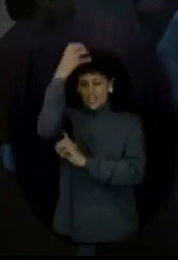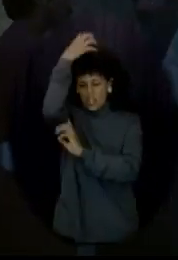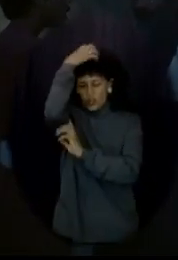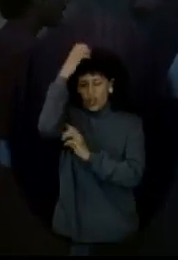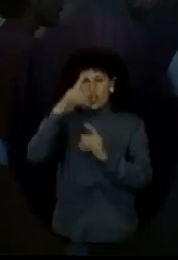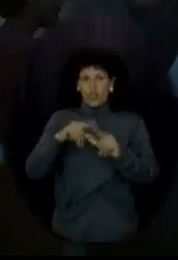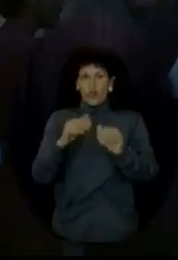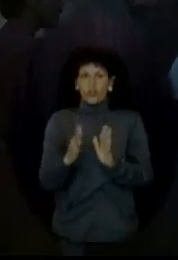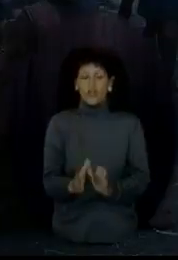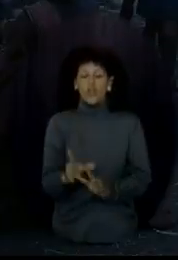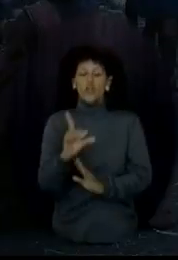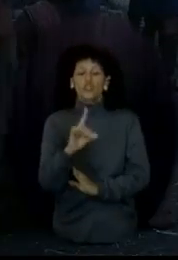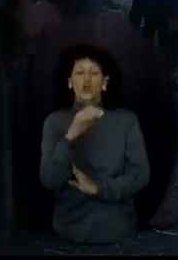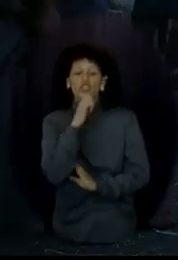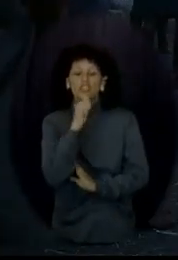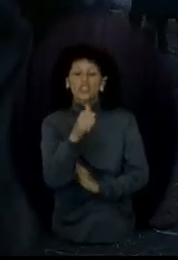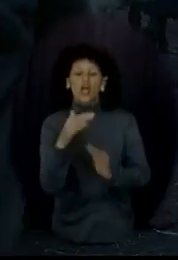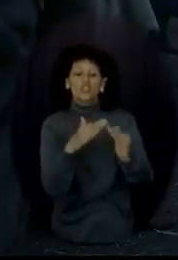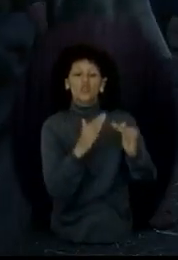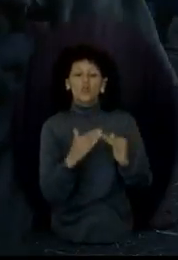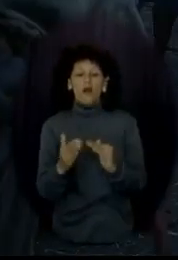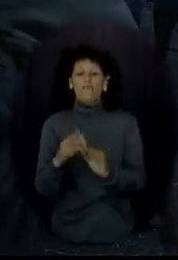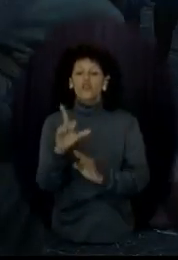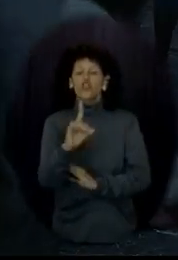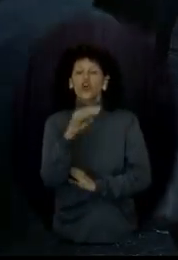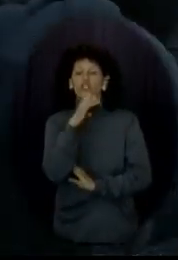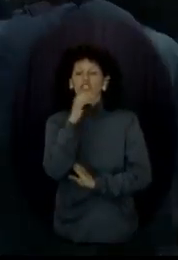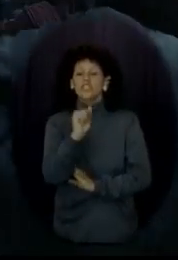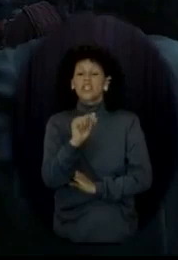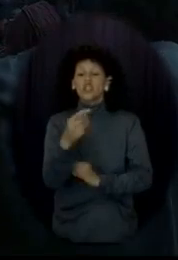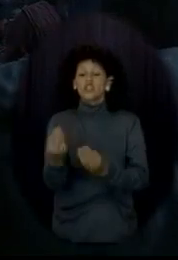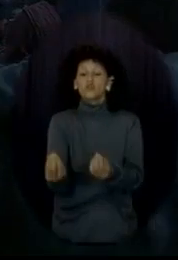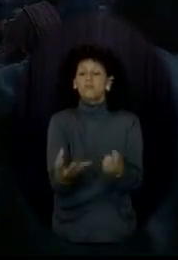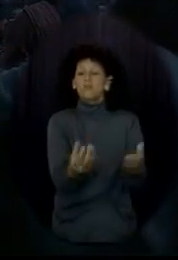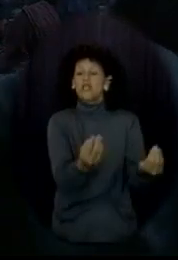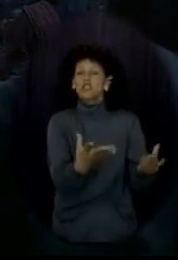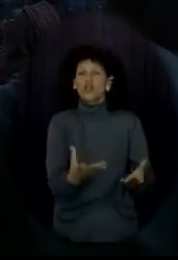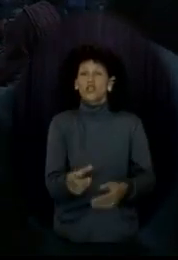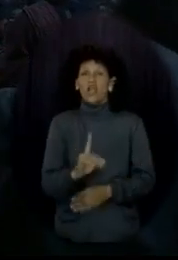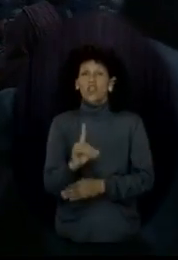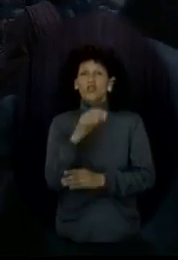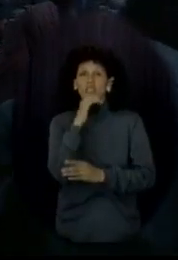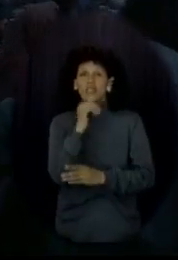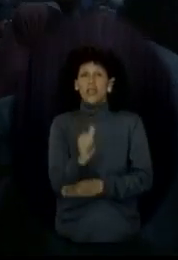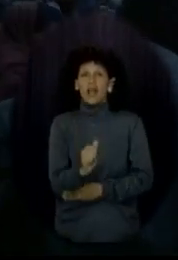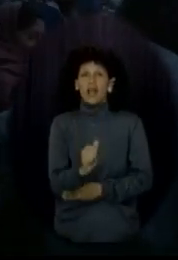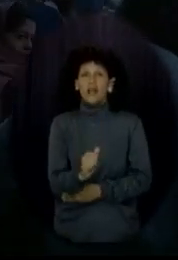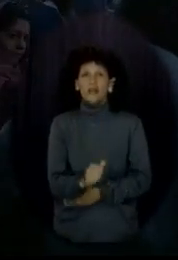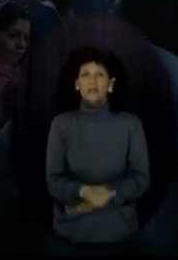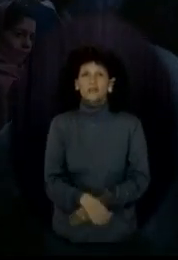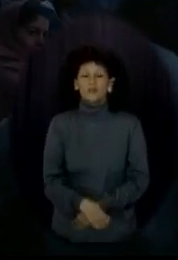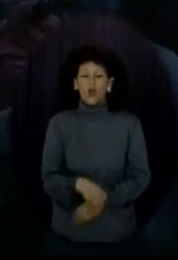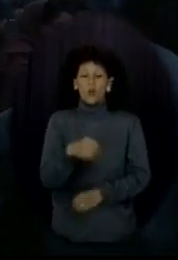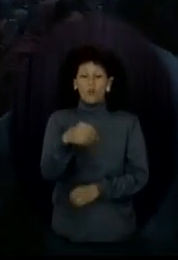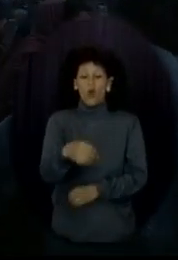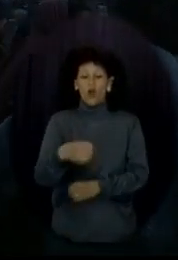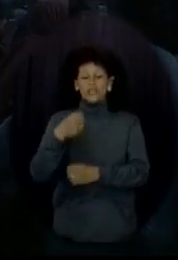¡Dinos lo que va a suceder! ¿Nos va a salvar, su majestad? ¿Nos va a